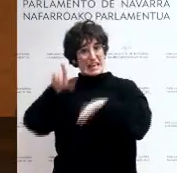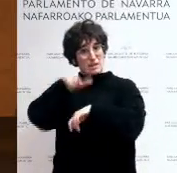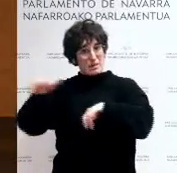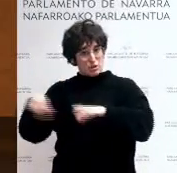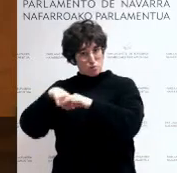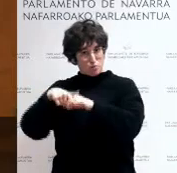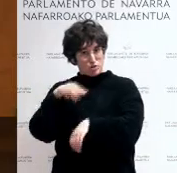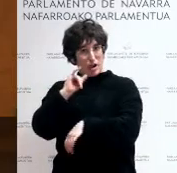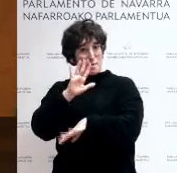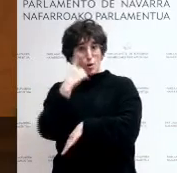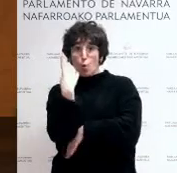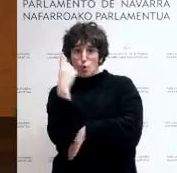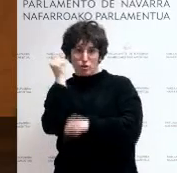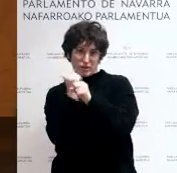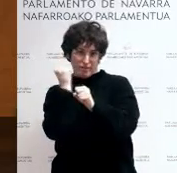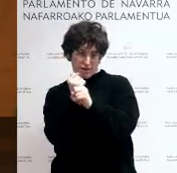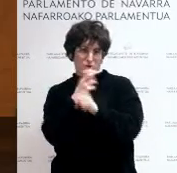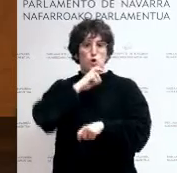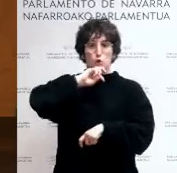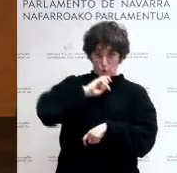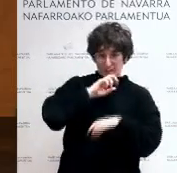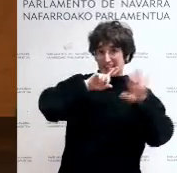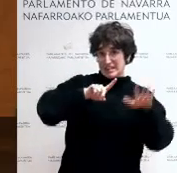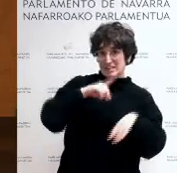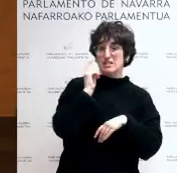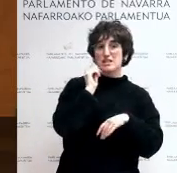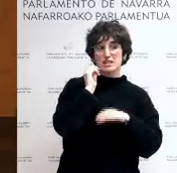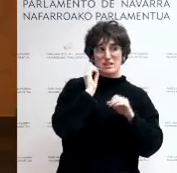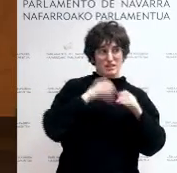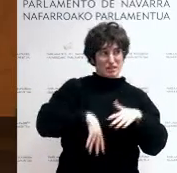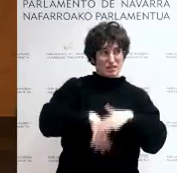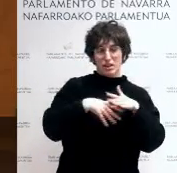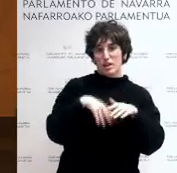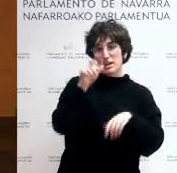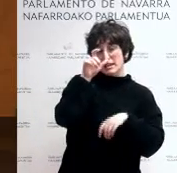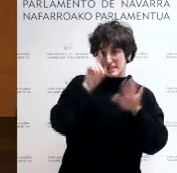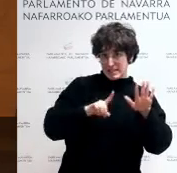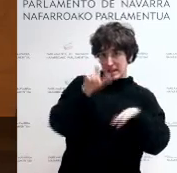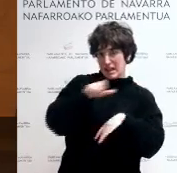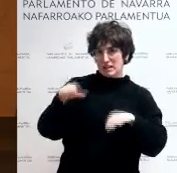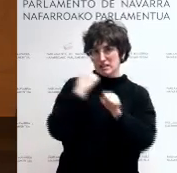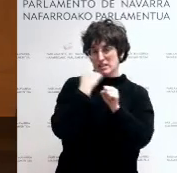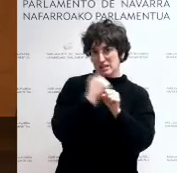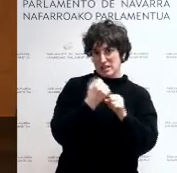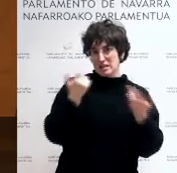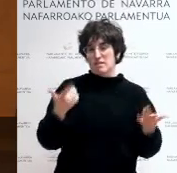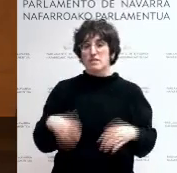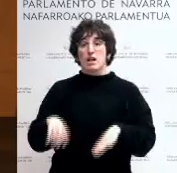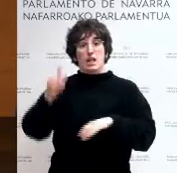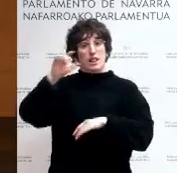En Tudela, de 10 plazas de radiólogos, hay solo 6 trabajando. Y en Pamplona, de 60 plazas de radiólogos, hay